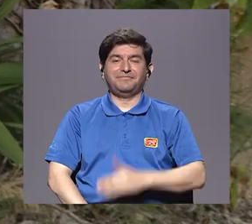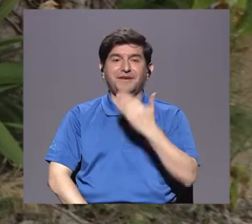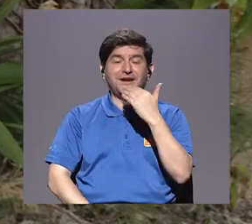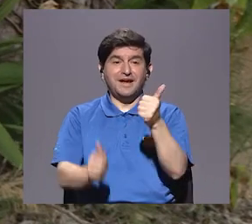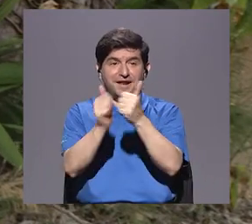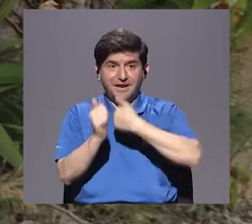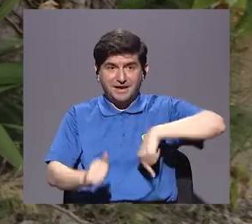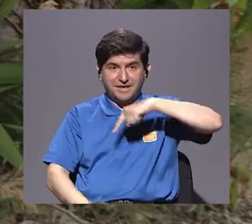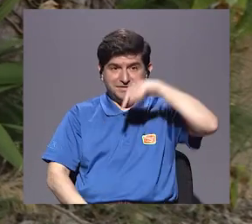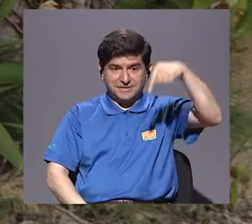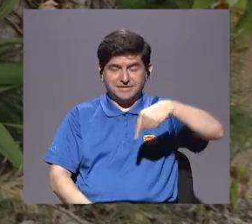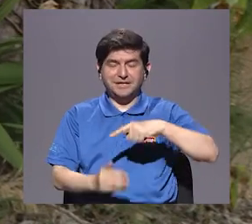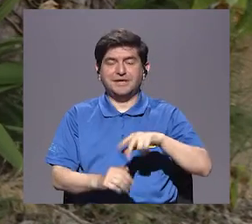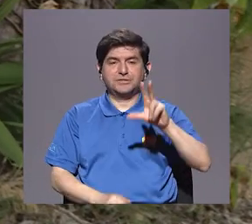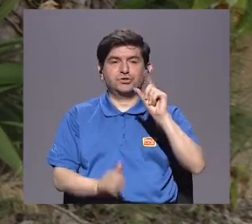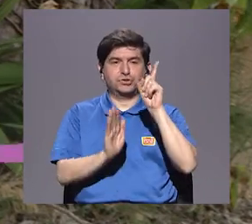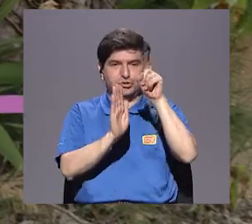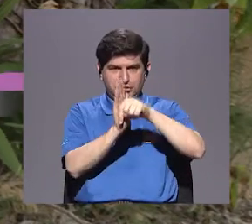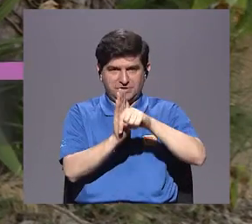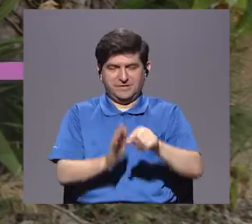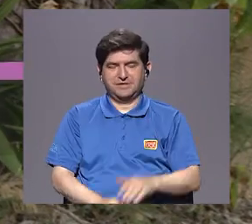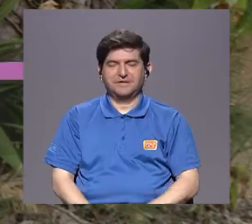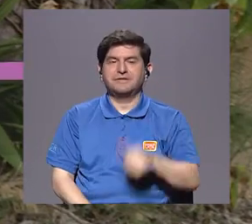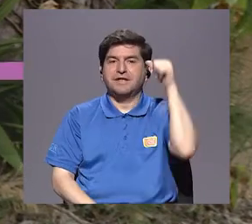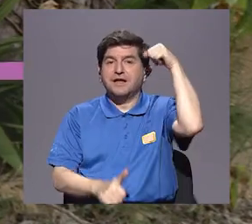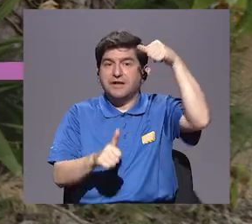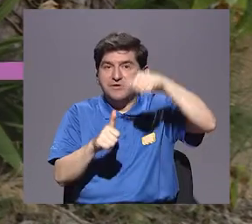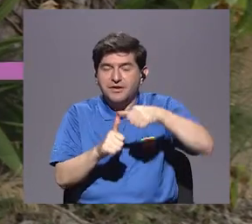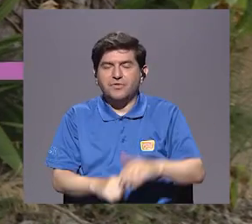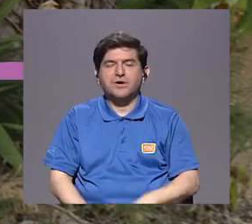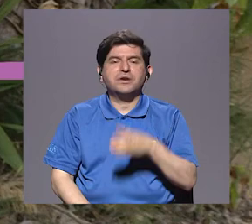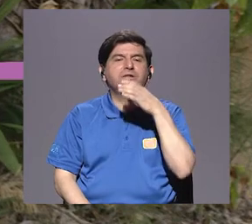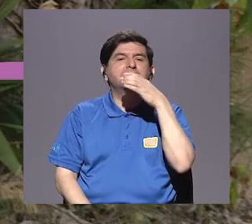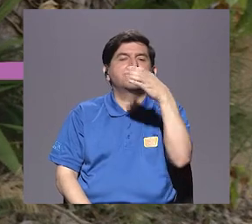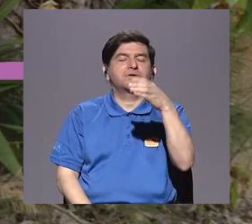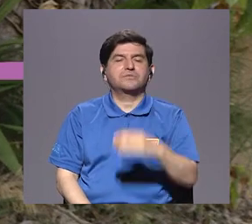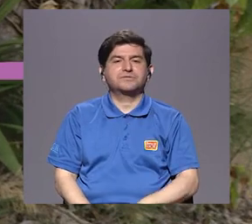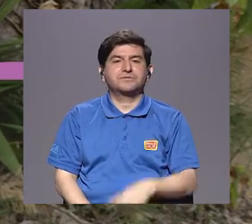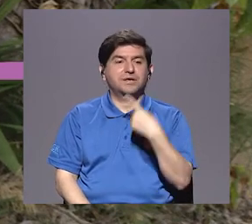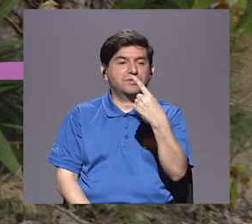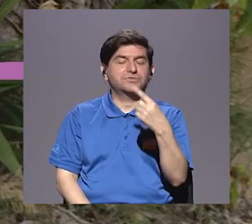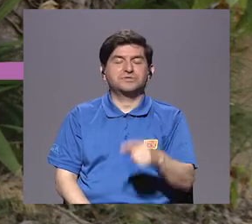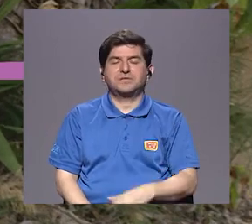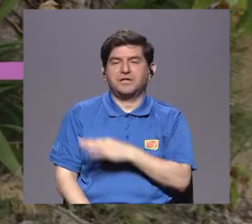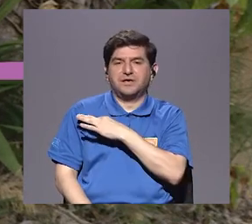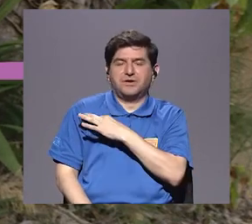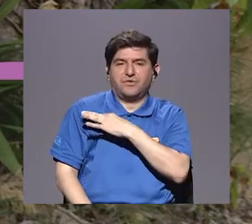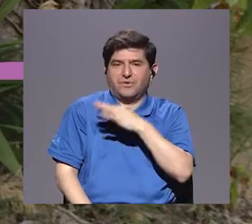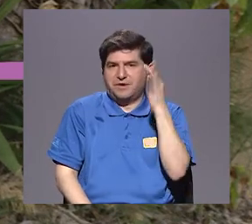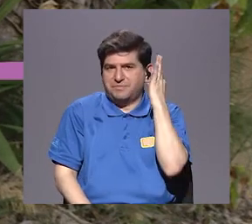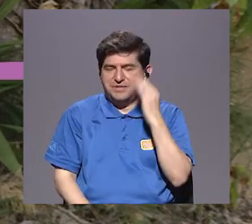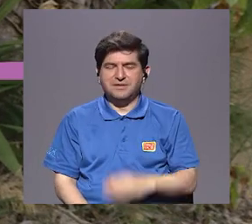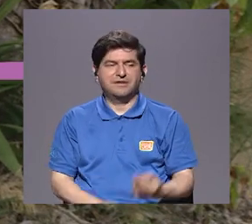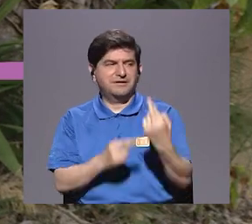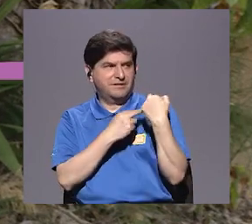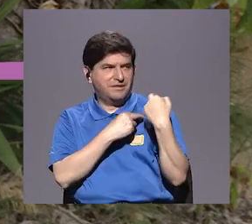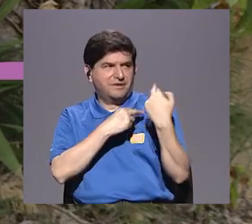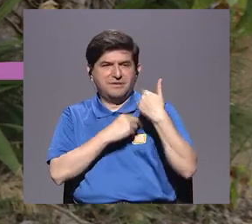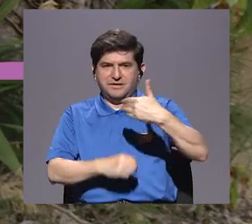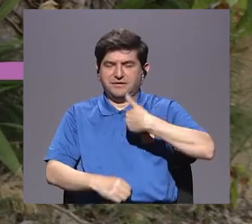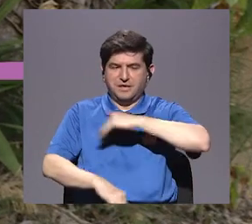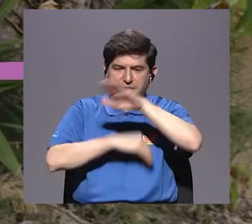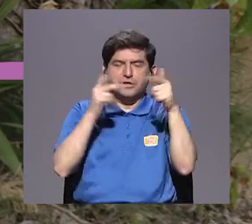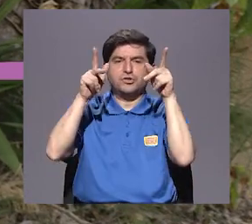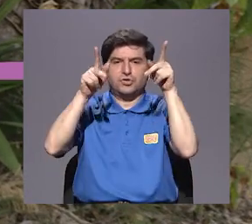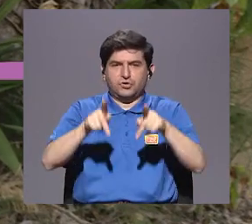Gracias por acompañarnos durante esta media hora. Recuerde las recomendaciones que nos dejó nuestra invitada acerca de la responsabilidad que tenemos